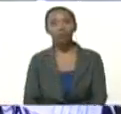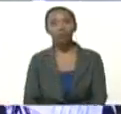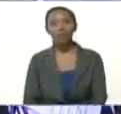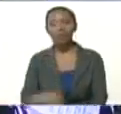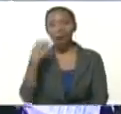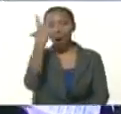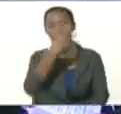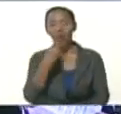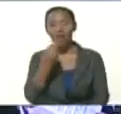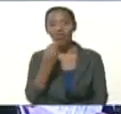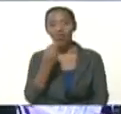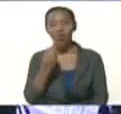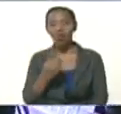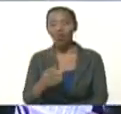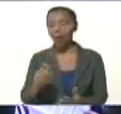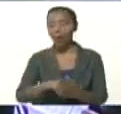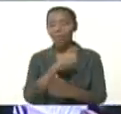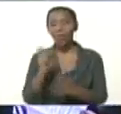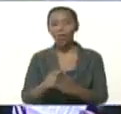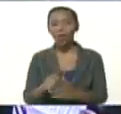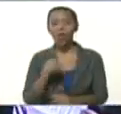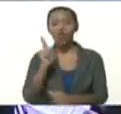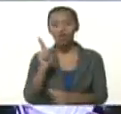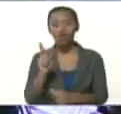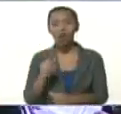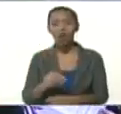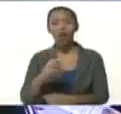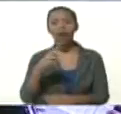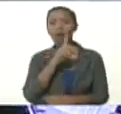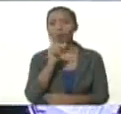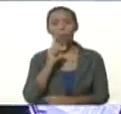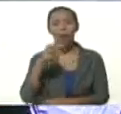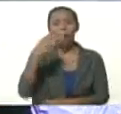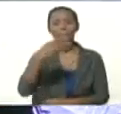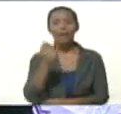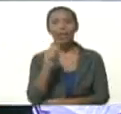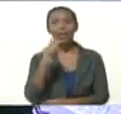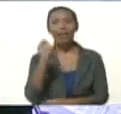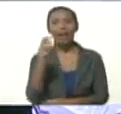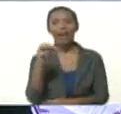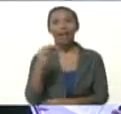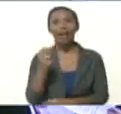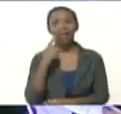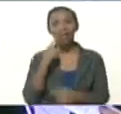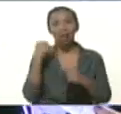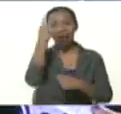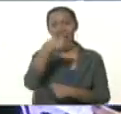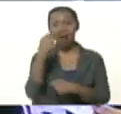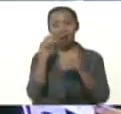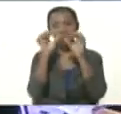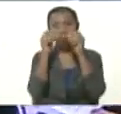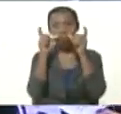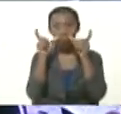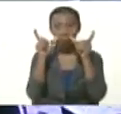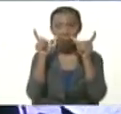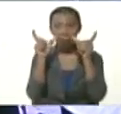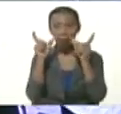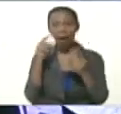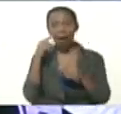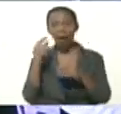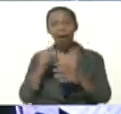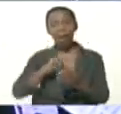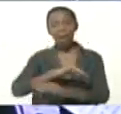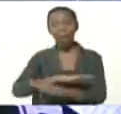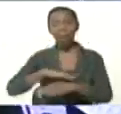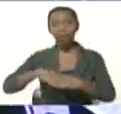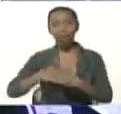vale. Tú eres de La Patana, ¿no? Tienes cara porque estás amanecido, tío, lo soy hinchado. Amanece rumbeando.